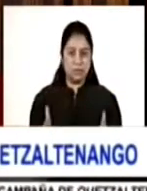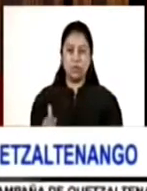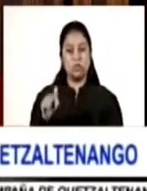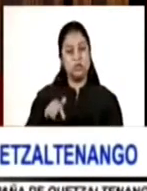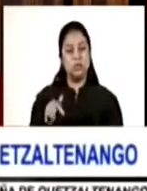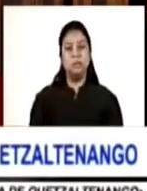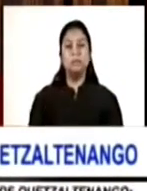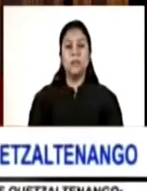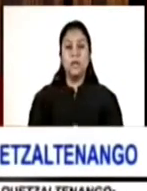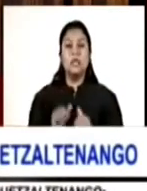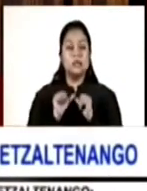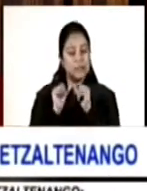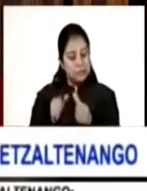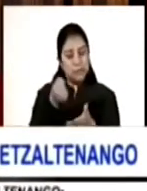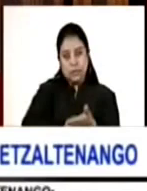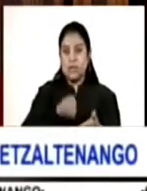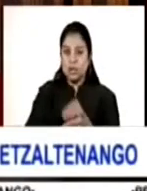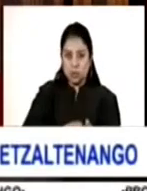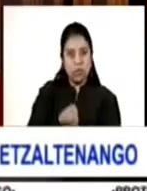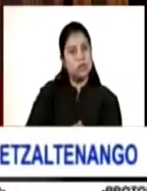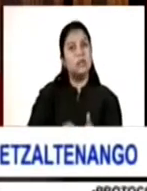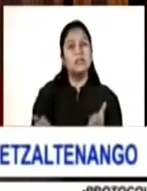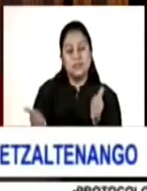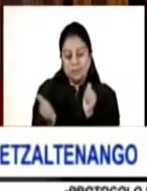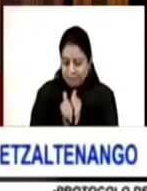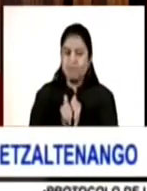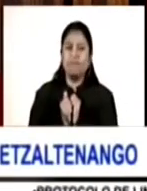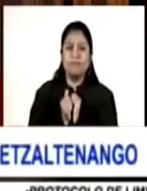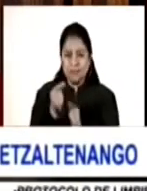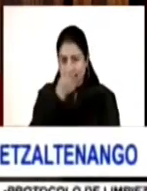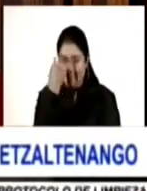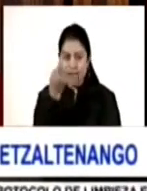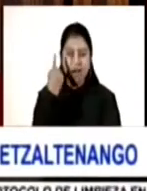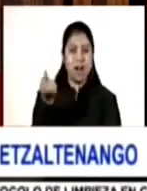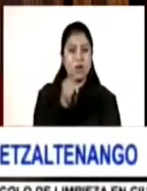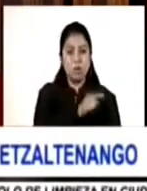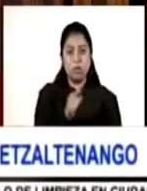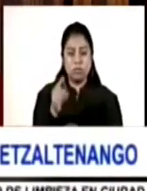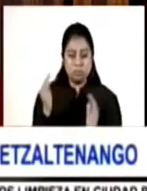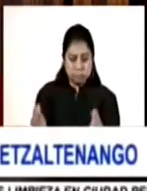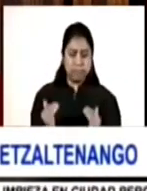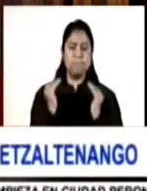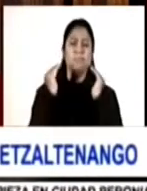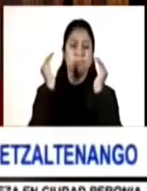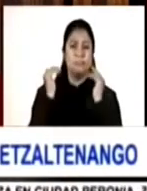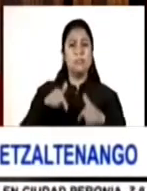día. Seguimos en la lucha, seguimos juntos trabajando por superar